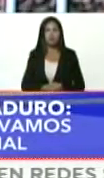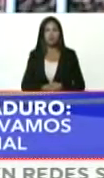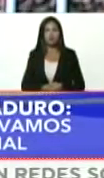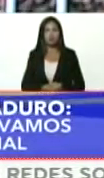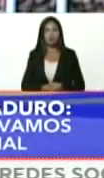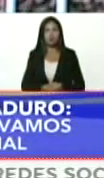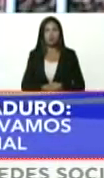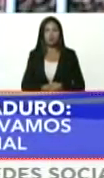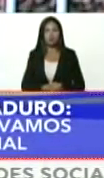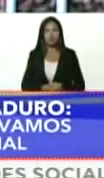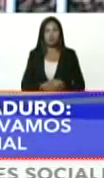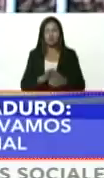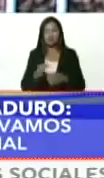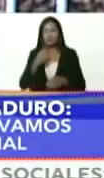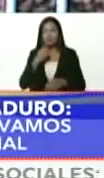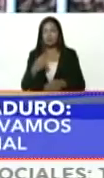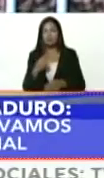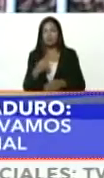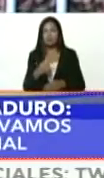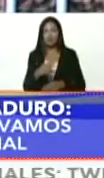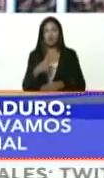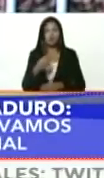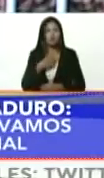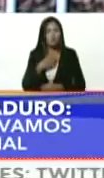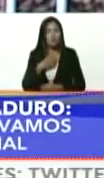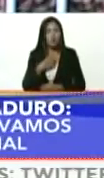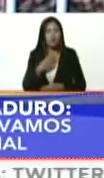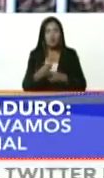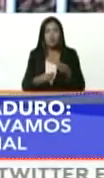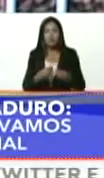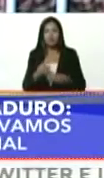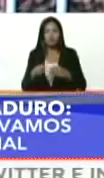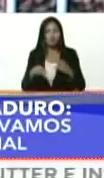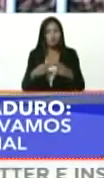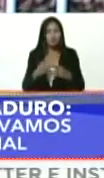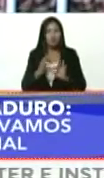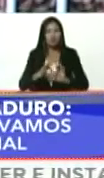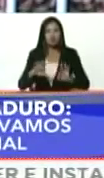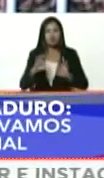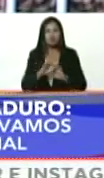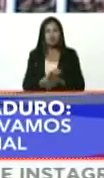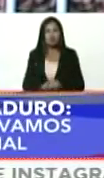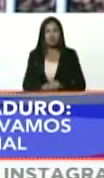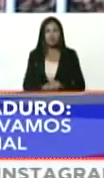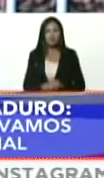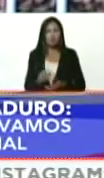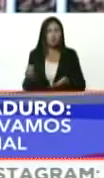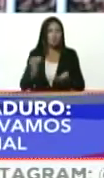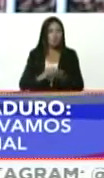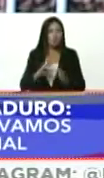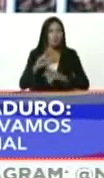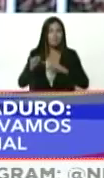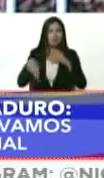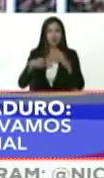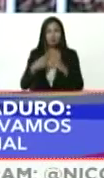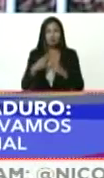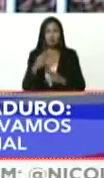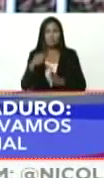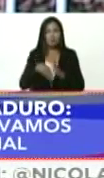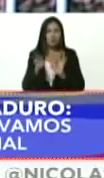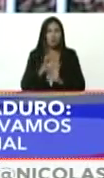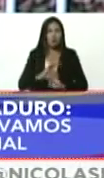Pero déjeme decirle, no han podido, ni podrán y no volverán. Bajo